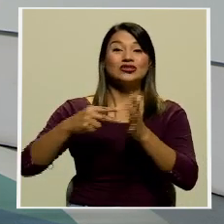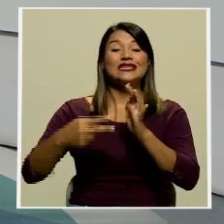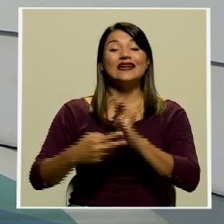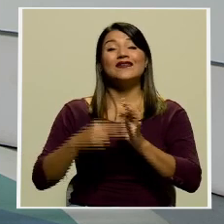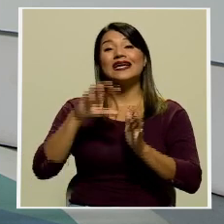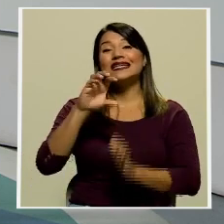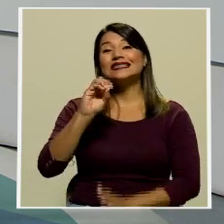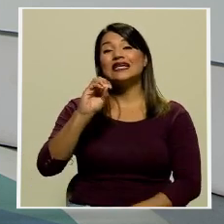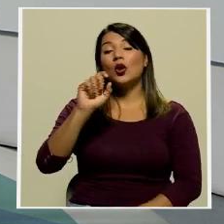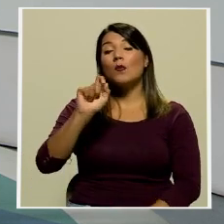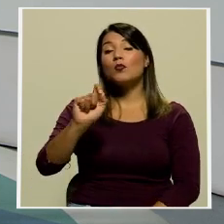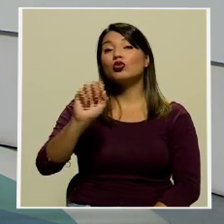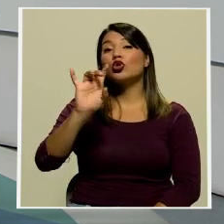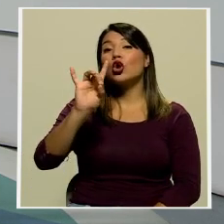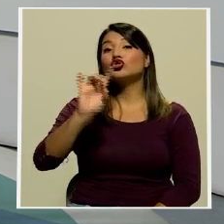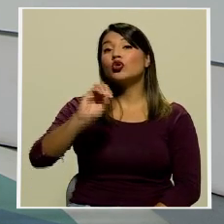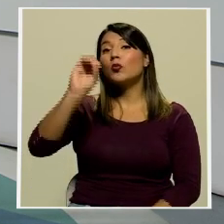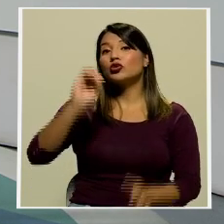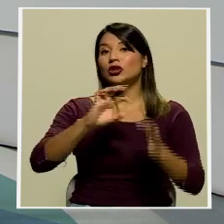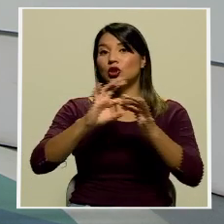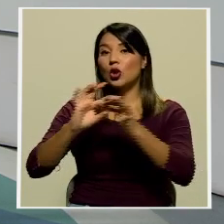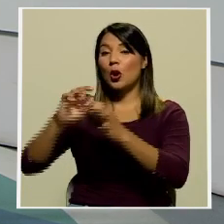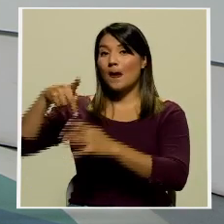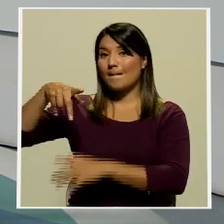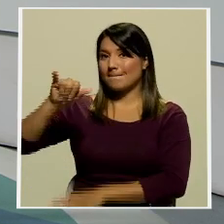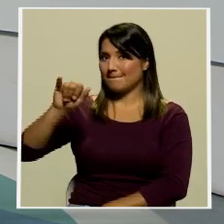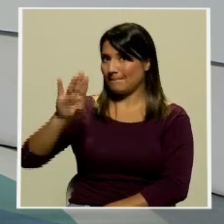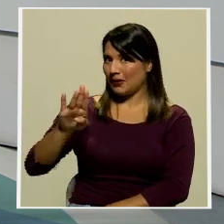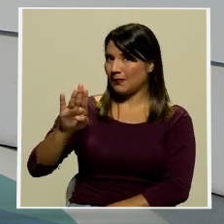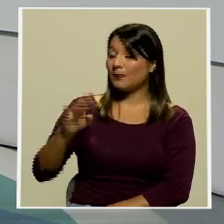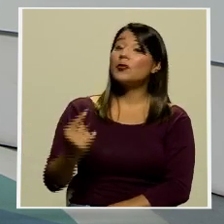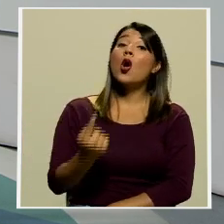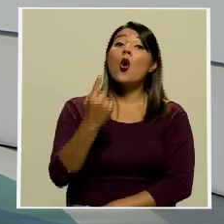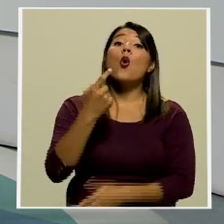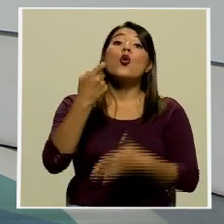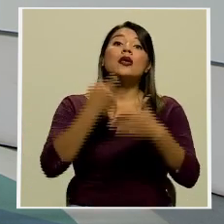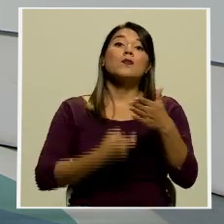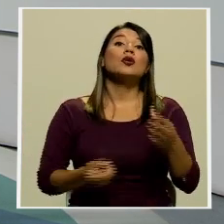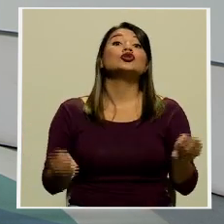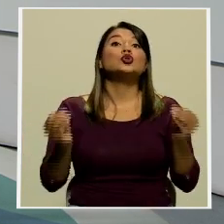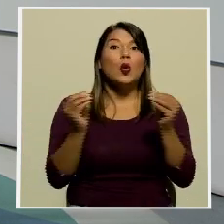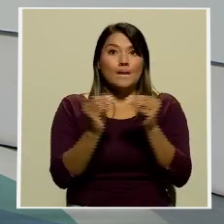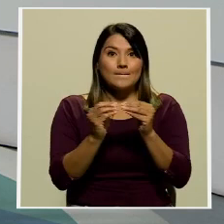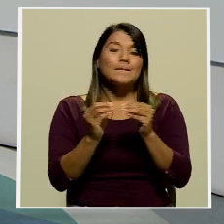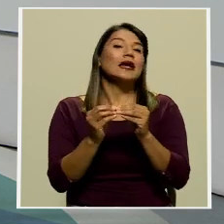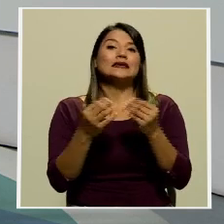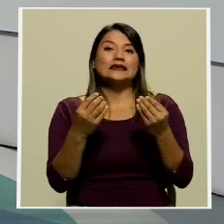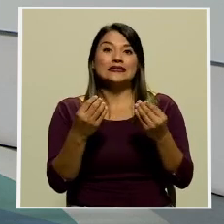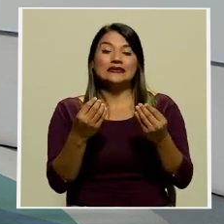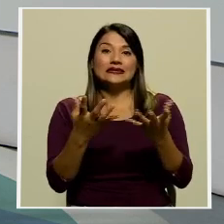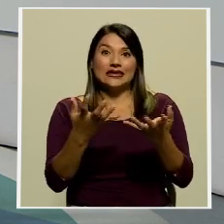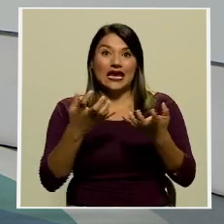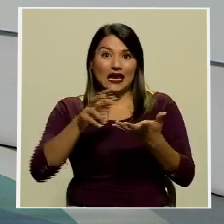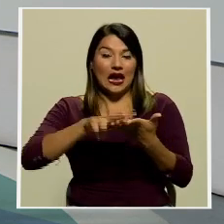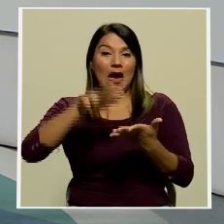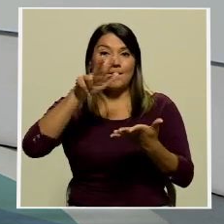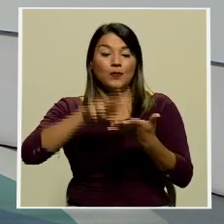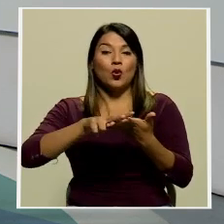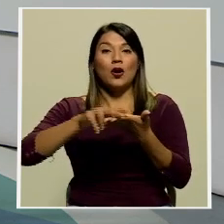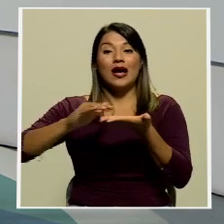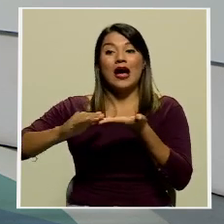0,8% del Producto Interno Bruto. Otro de los impuestos que ya estarían aprobándose de forma definitiva sería un aumento